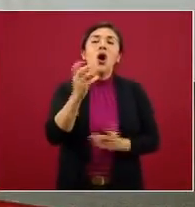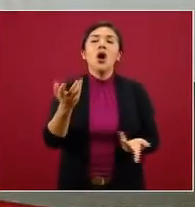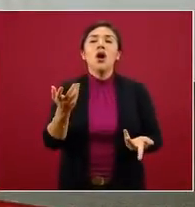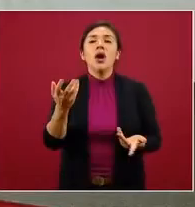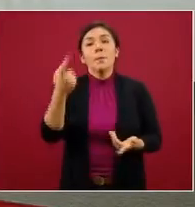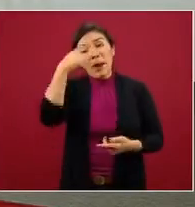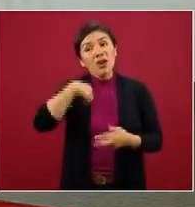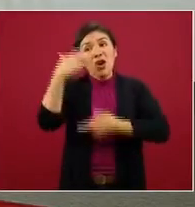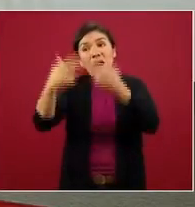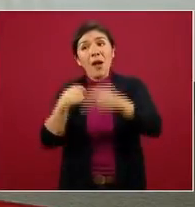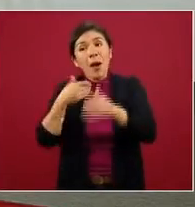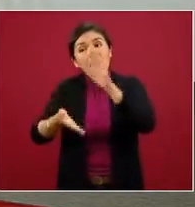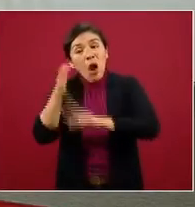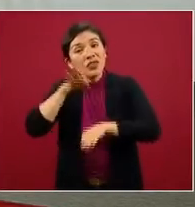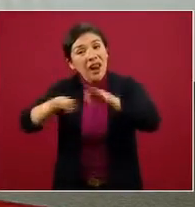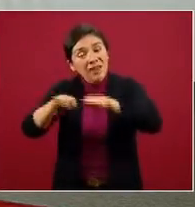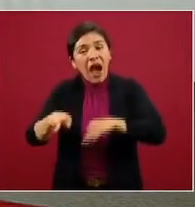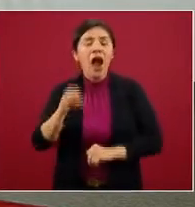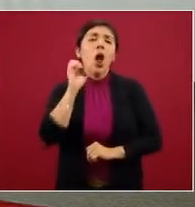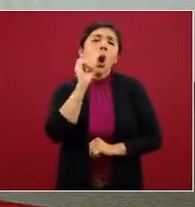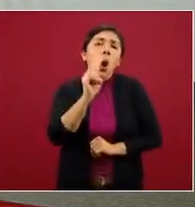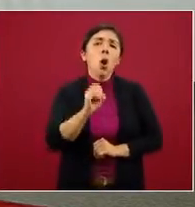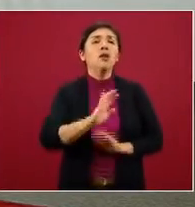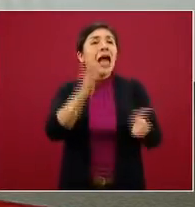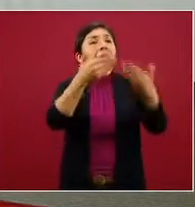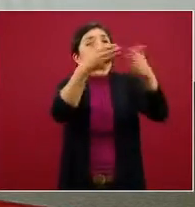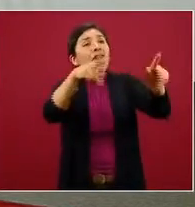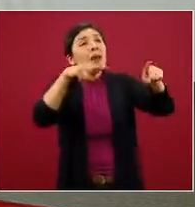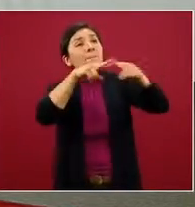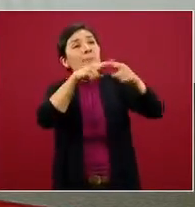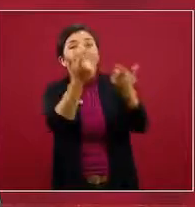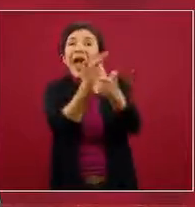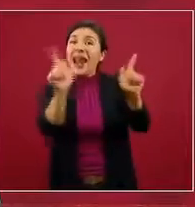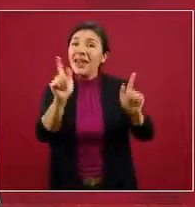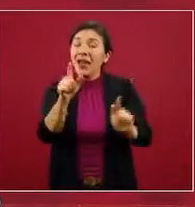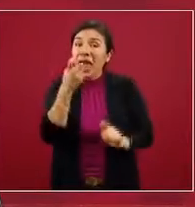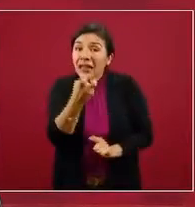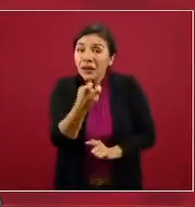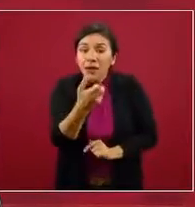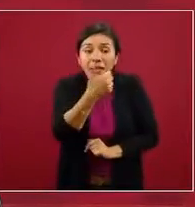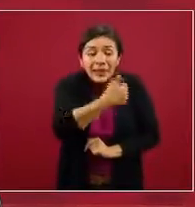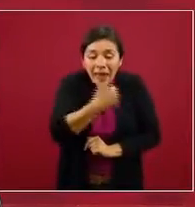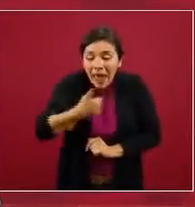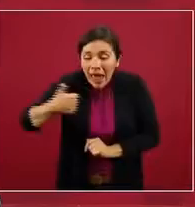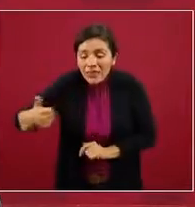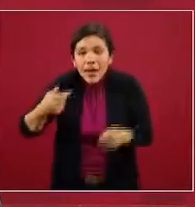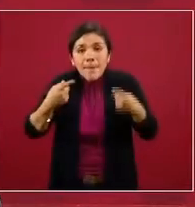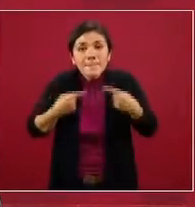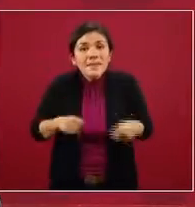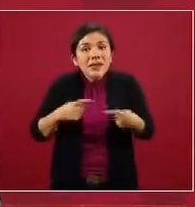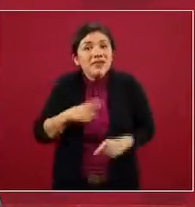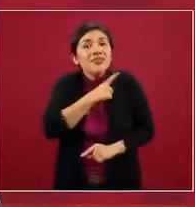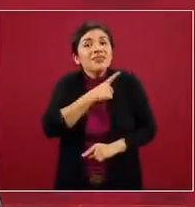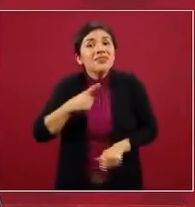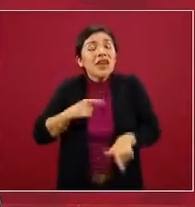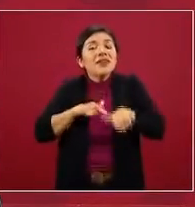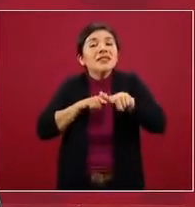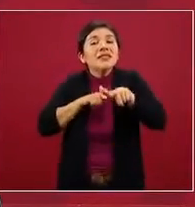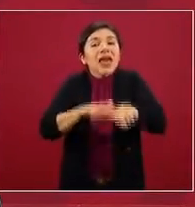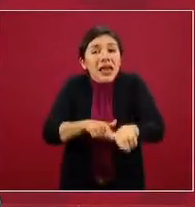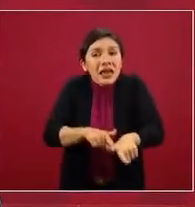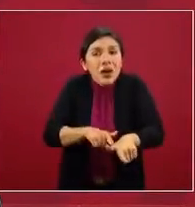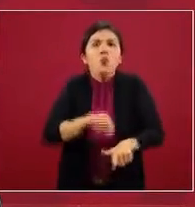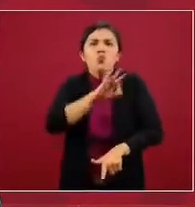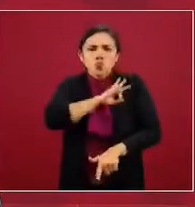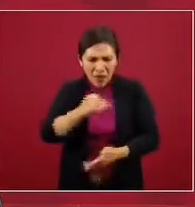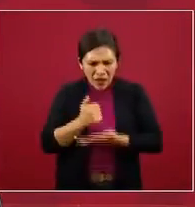se regrese a ese empleo, independientemente de que abran el parque, cada persona debe contribuir y